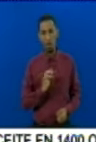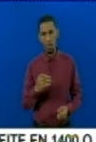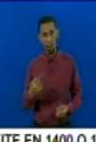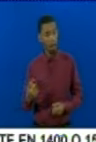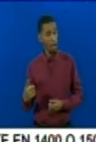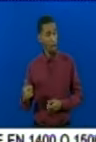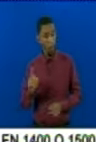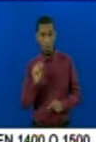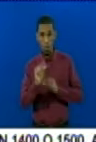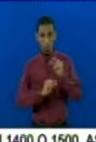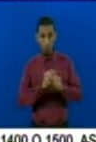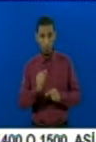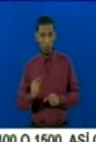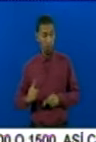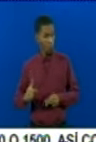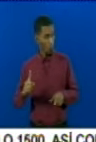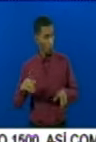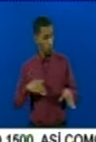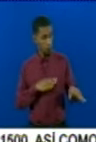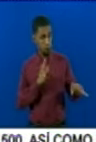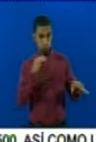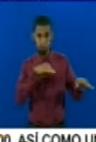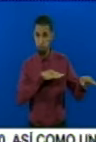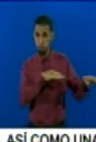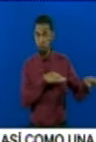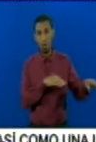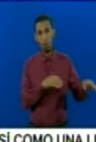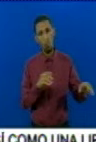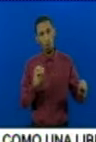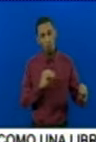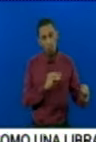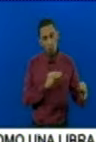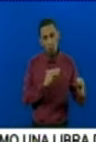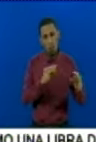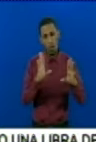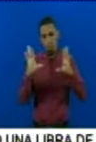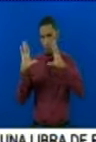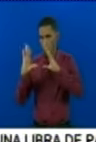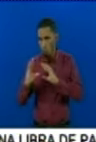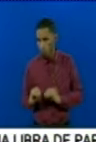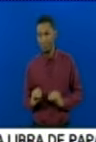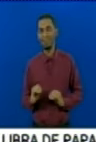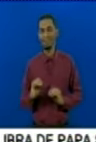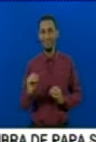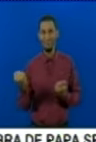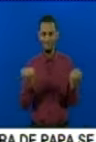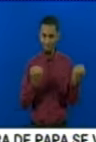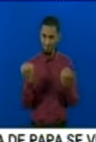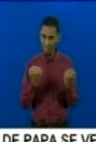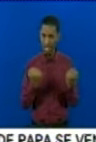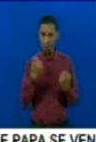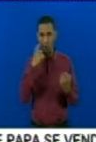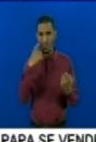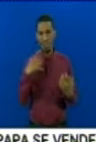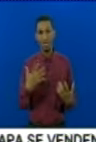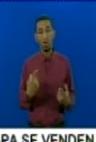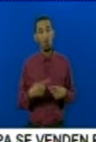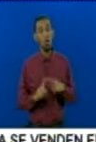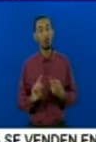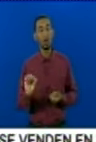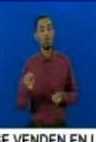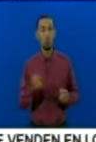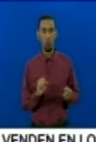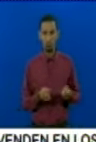todo en los horarios más complejos de la noche, de la madrugada, estas transportaciones. Y está algo que a mi juicio es insuperable, que es el control